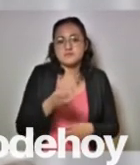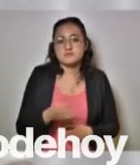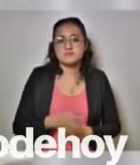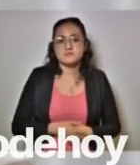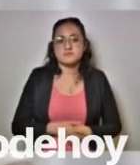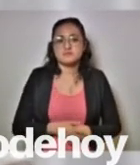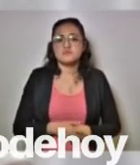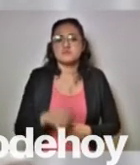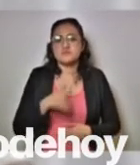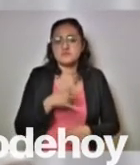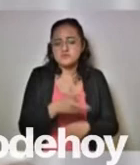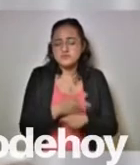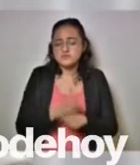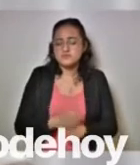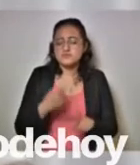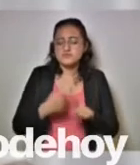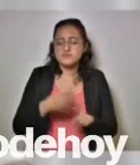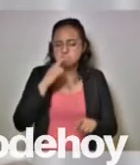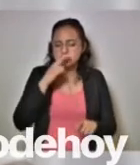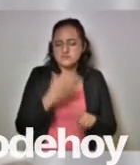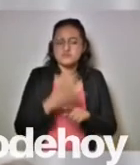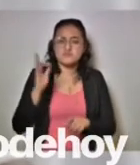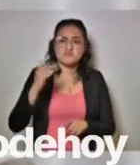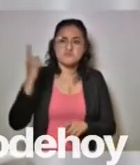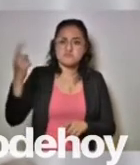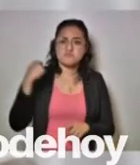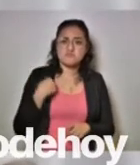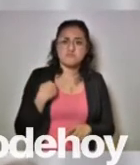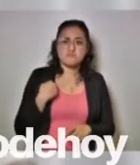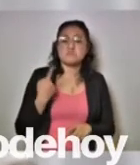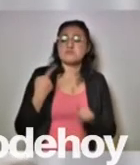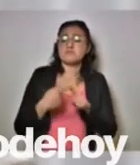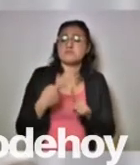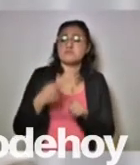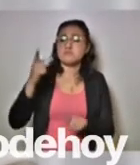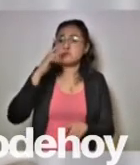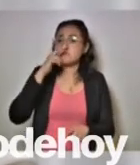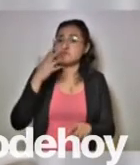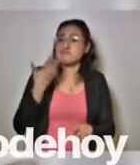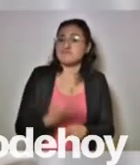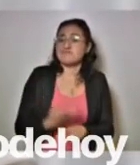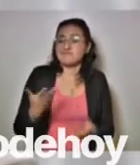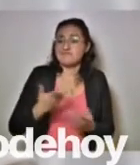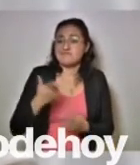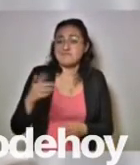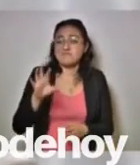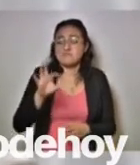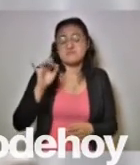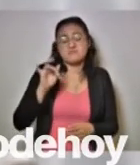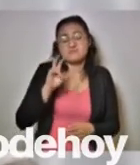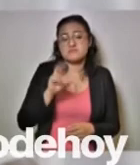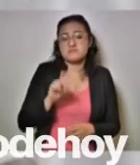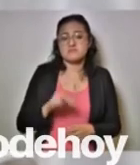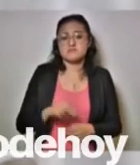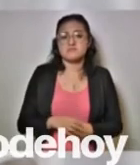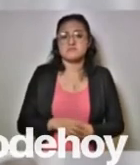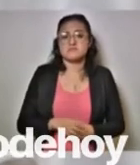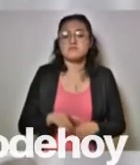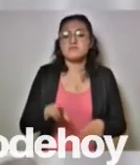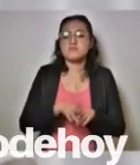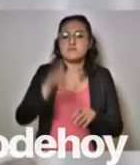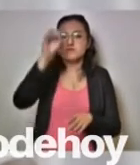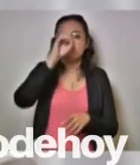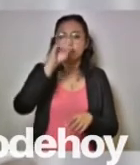Yo exhorto a las autoridades federales a que asuman esa decisión. La opinión